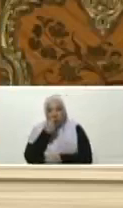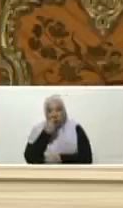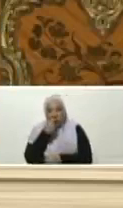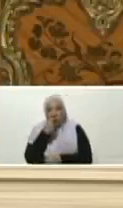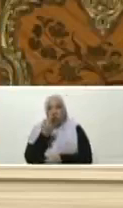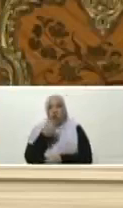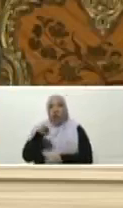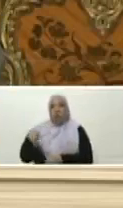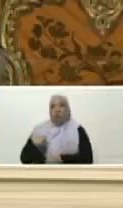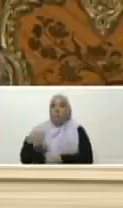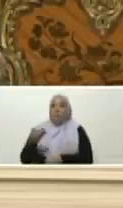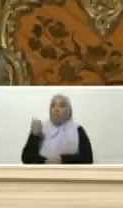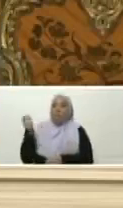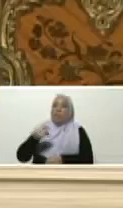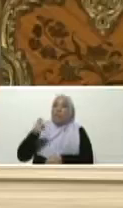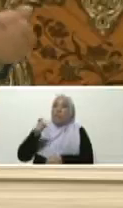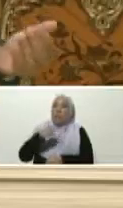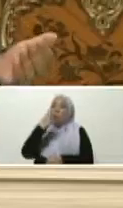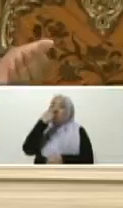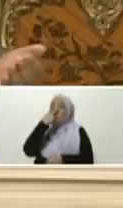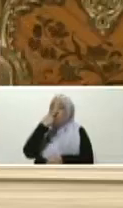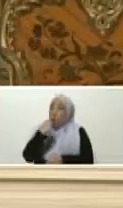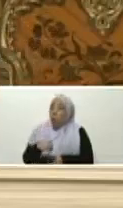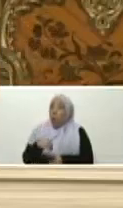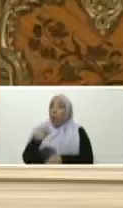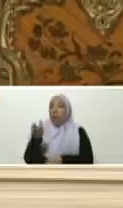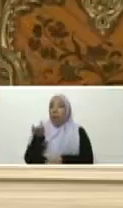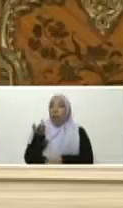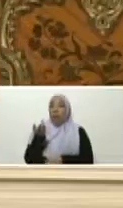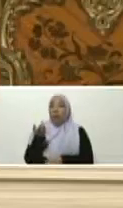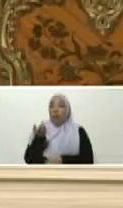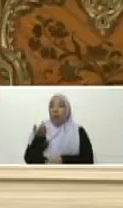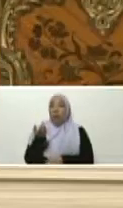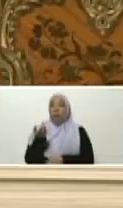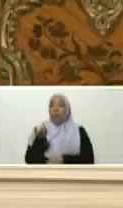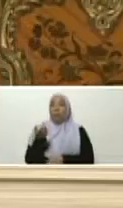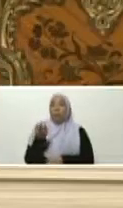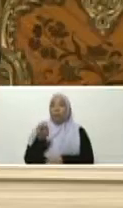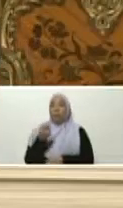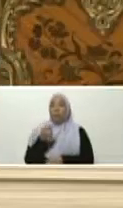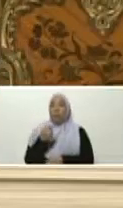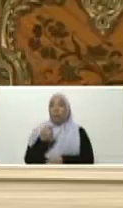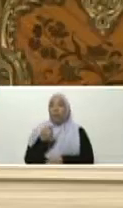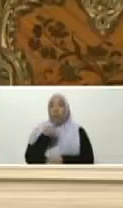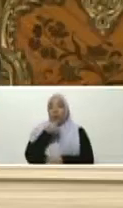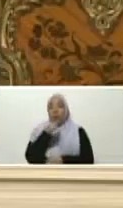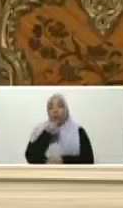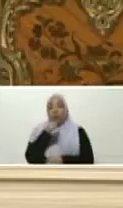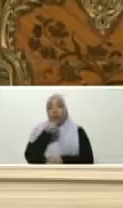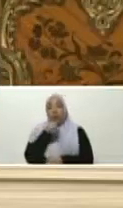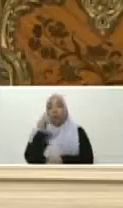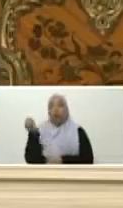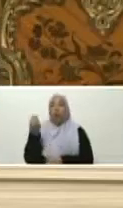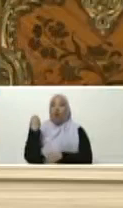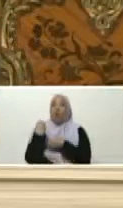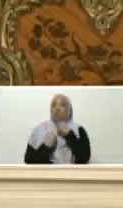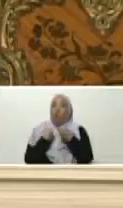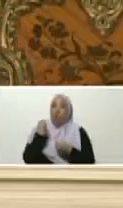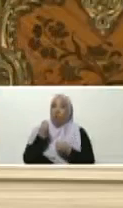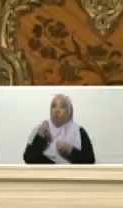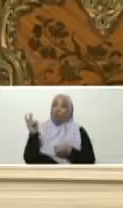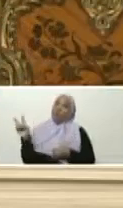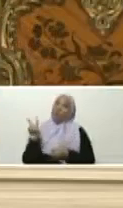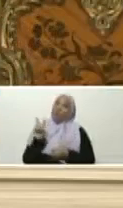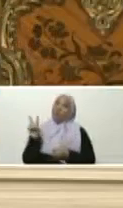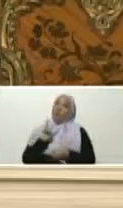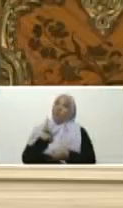para los más necesitados, la gente pobre. Así que es otra manera como Venezuela